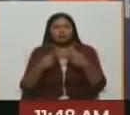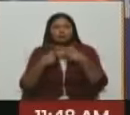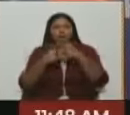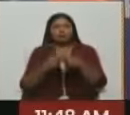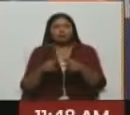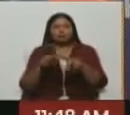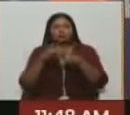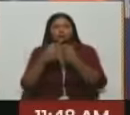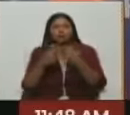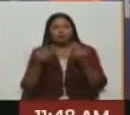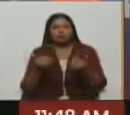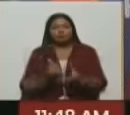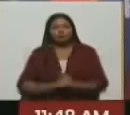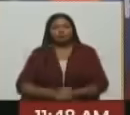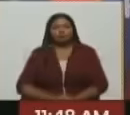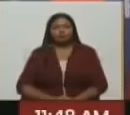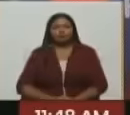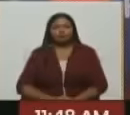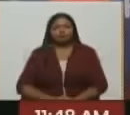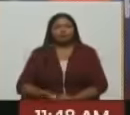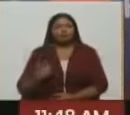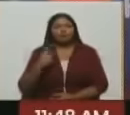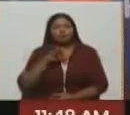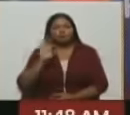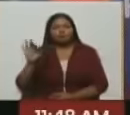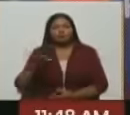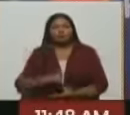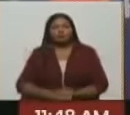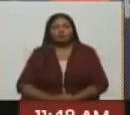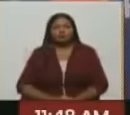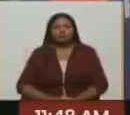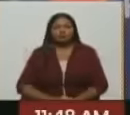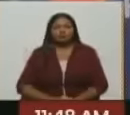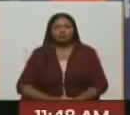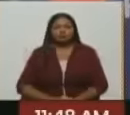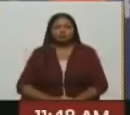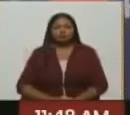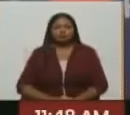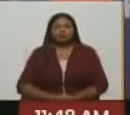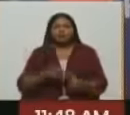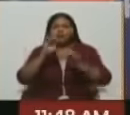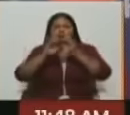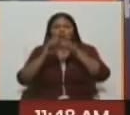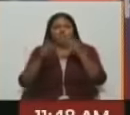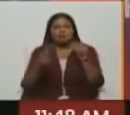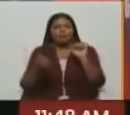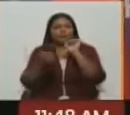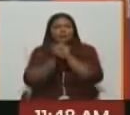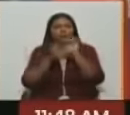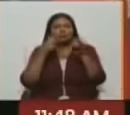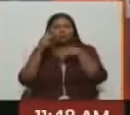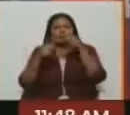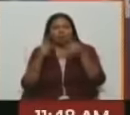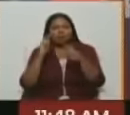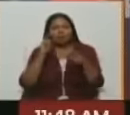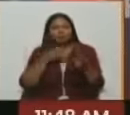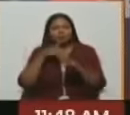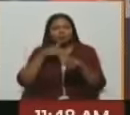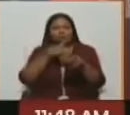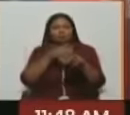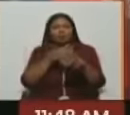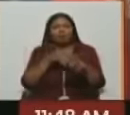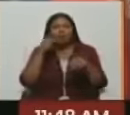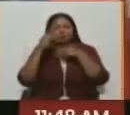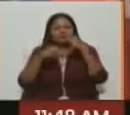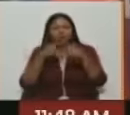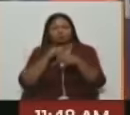esa propaganda en contra de nuestro país, calificando como presos políticos o perseguidos políticos